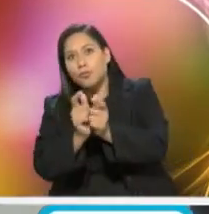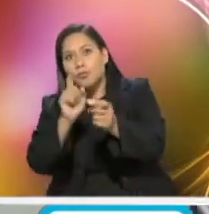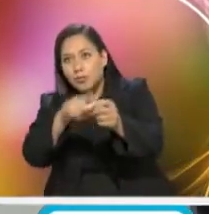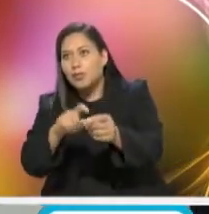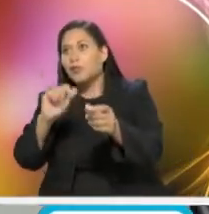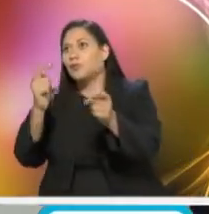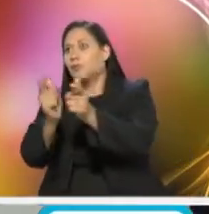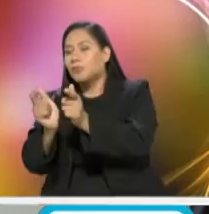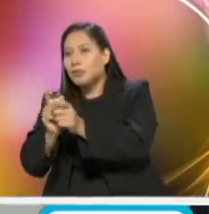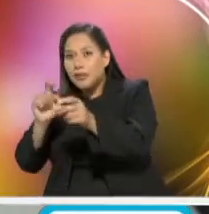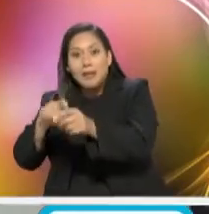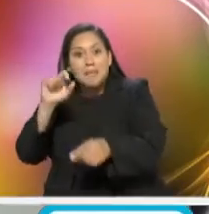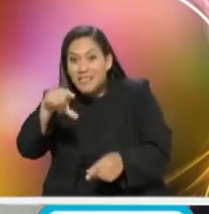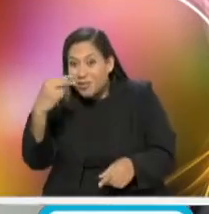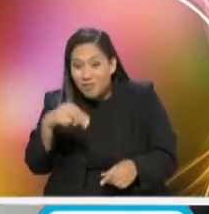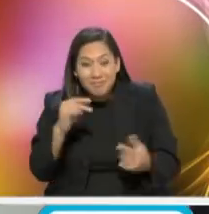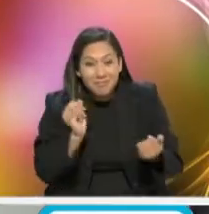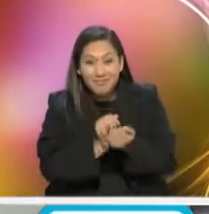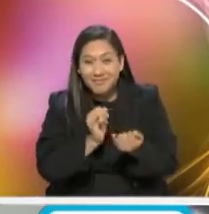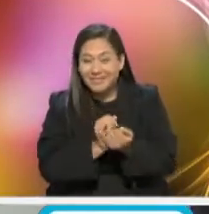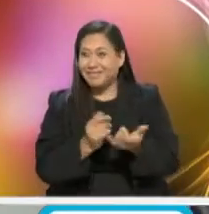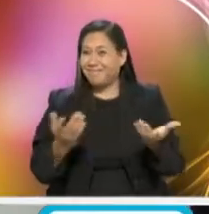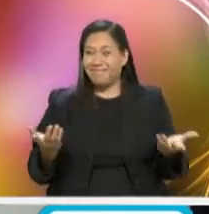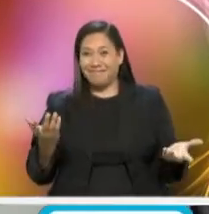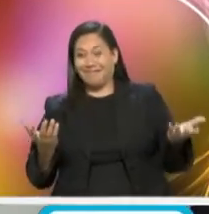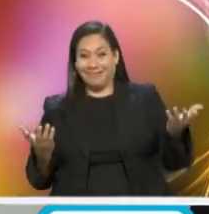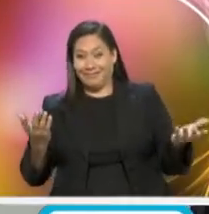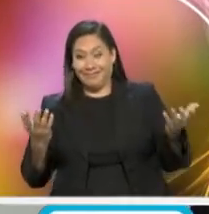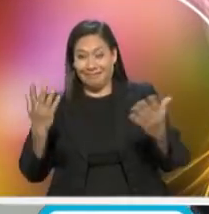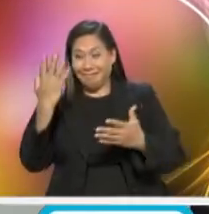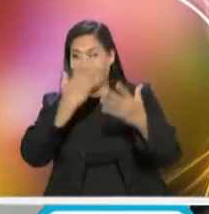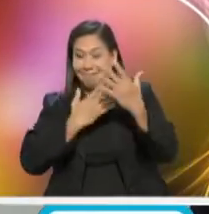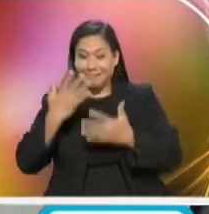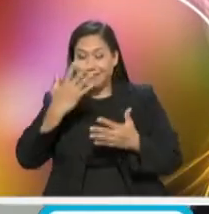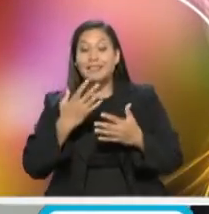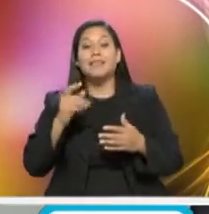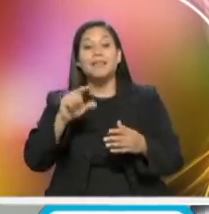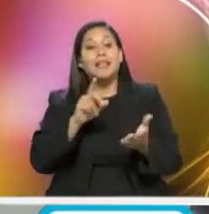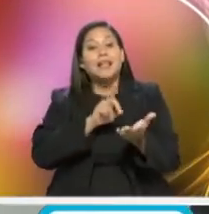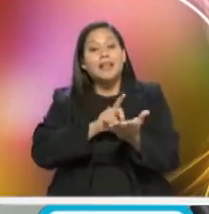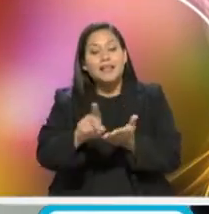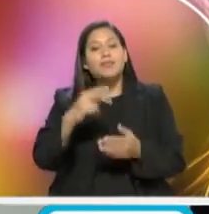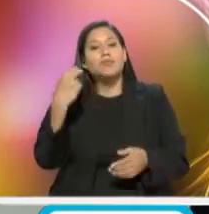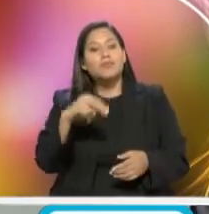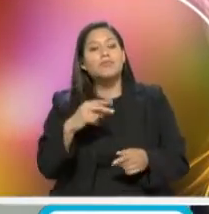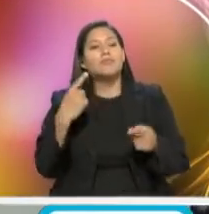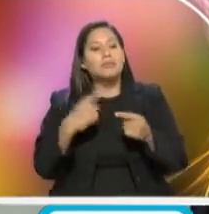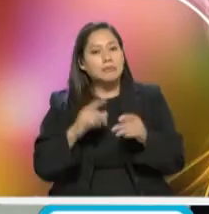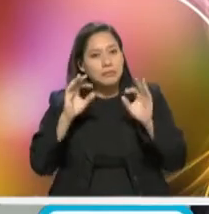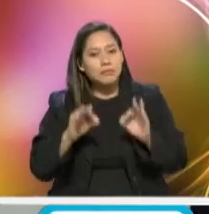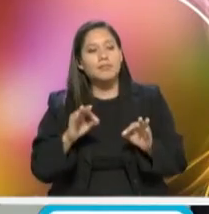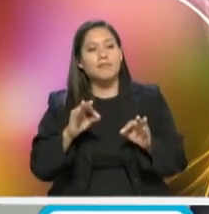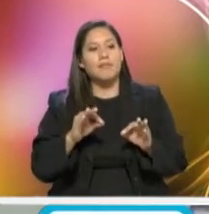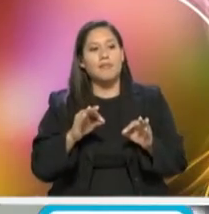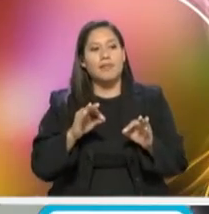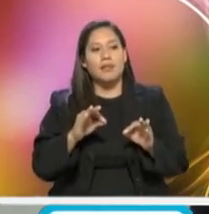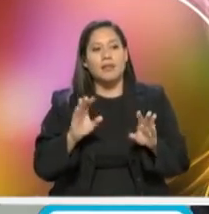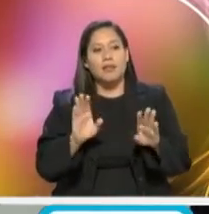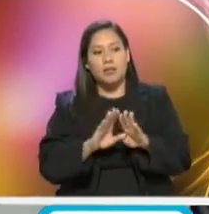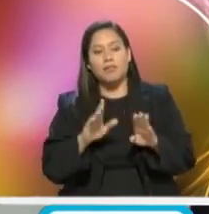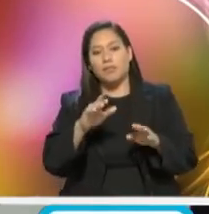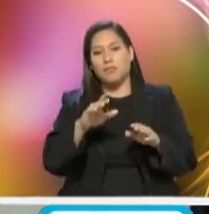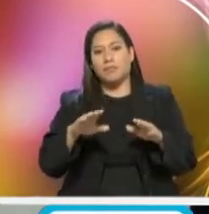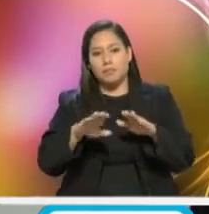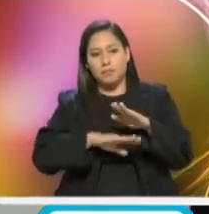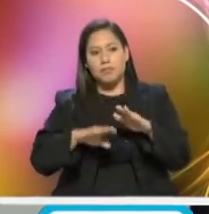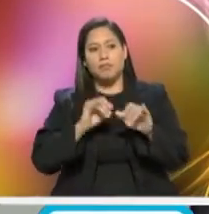otra. Músicos, de repente veías uno en una y era el mismo. Habían réplicas. Sobre todo los derechos del nombre, la auténtica, la internacional, la verdadera,